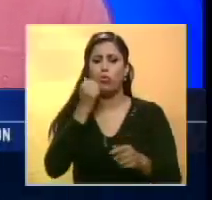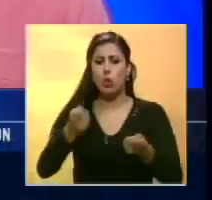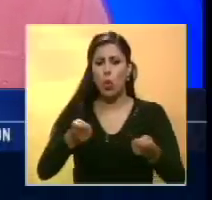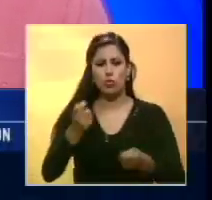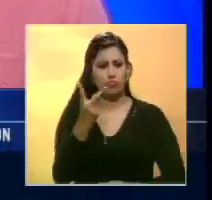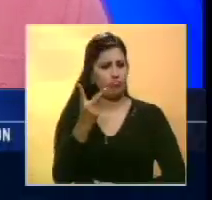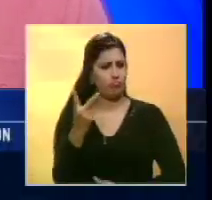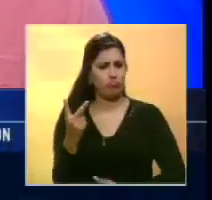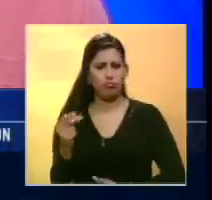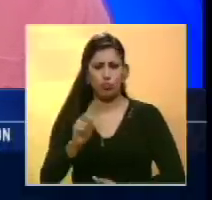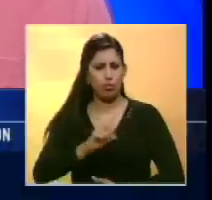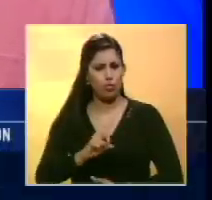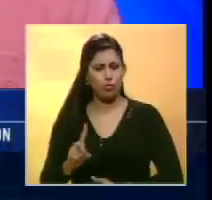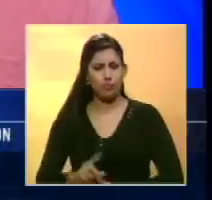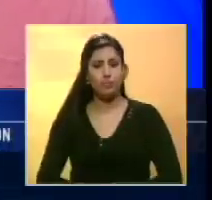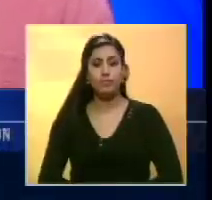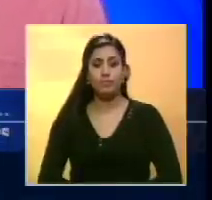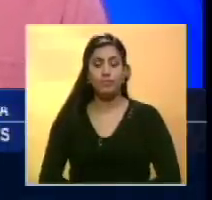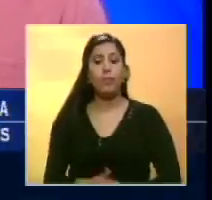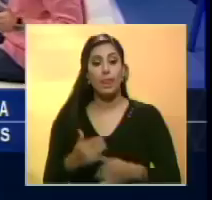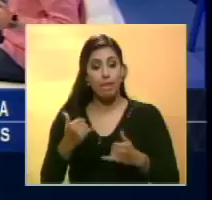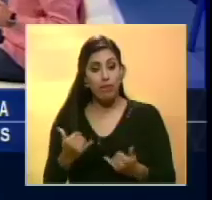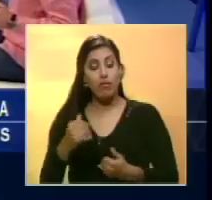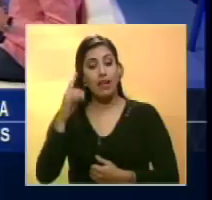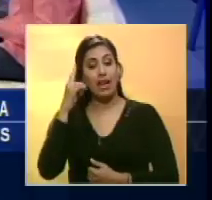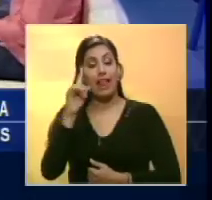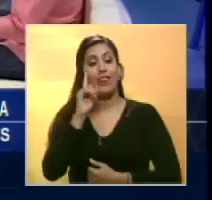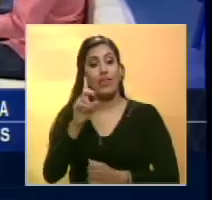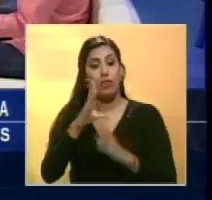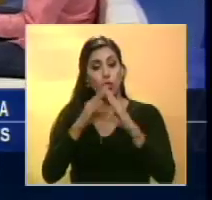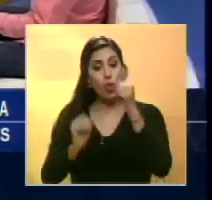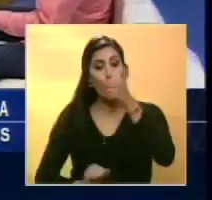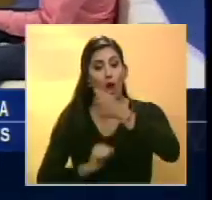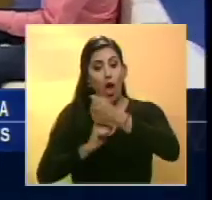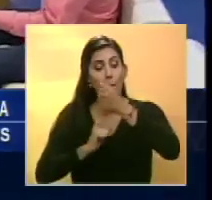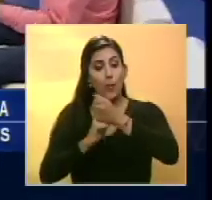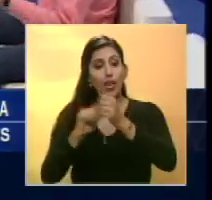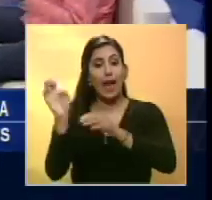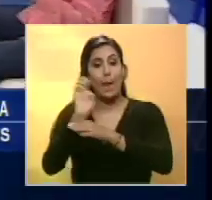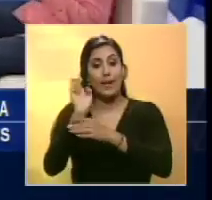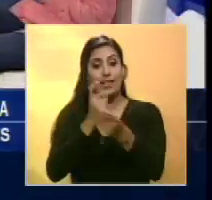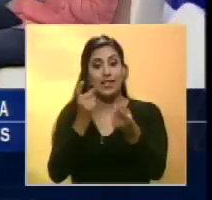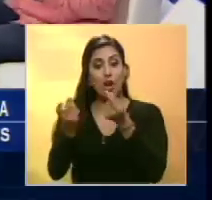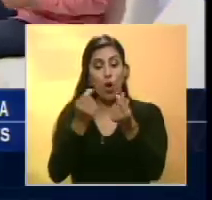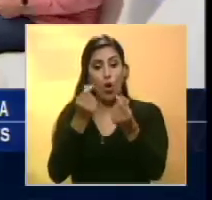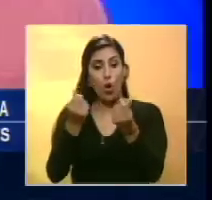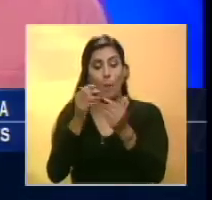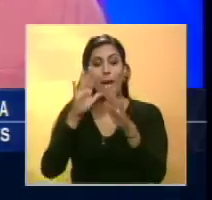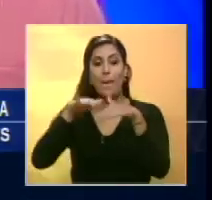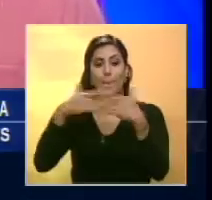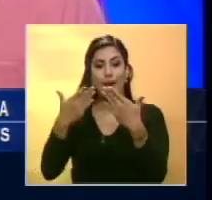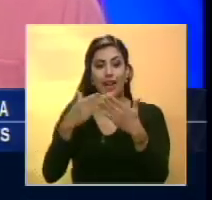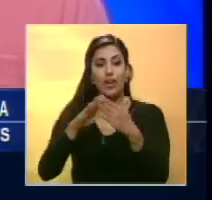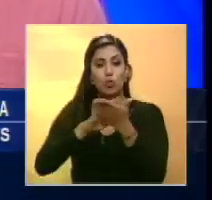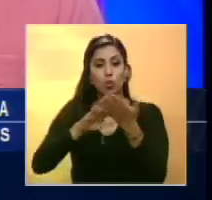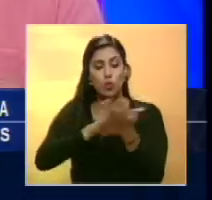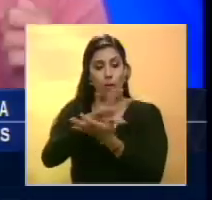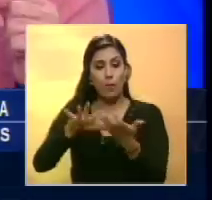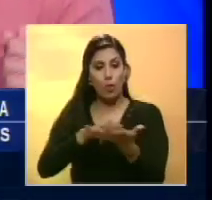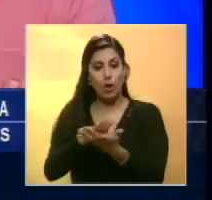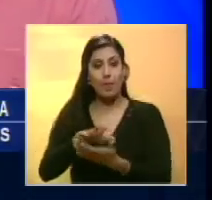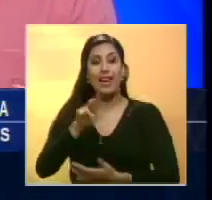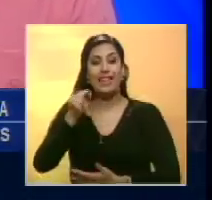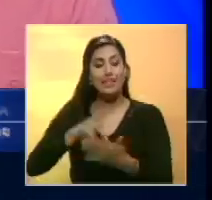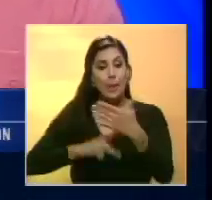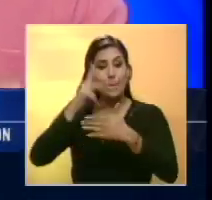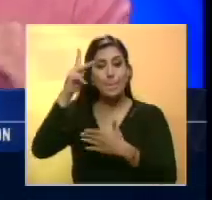del Estado venezolano. Marcano cree que todos deben apoyar el decreto de emergencia económica para superar la crisis. Es un